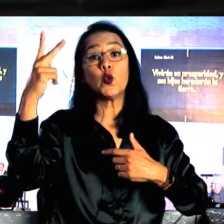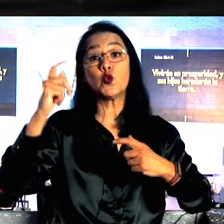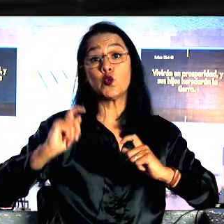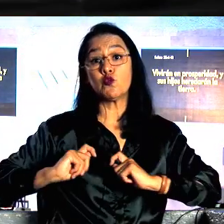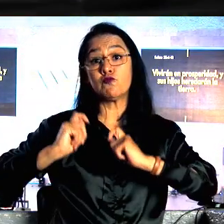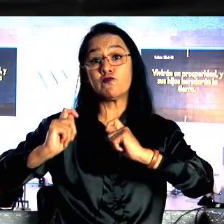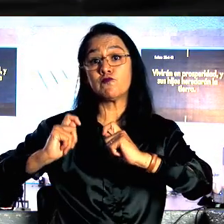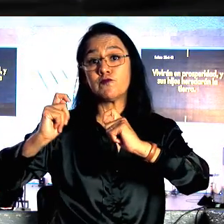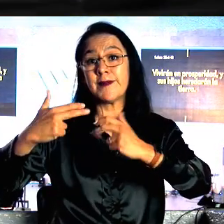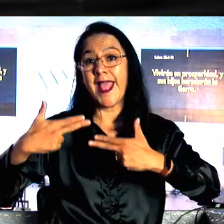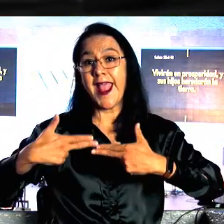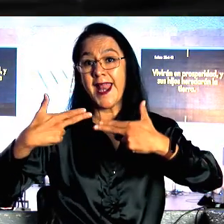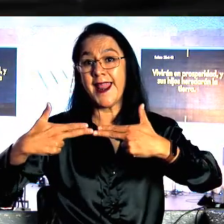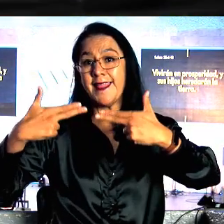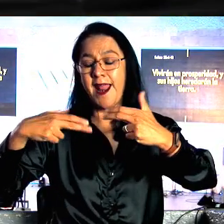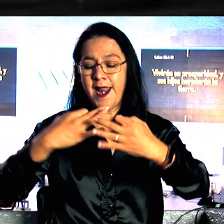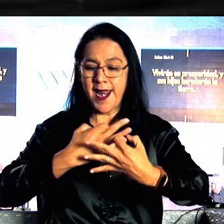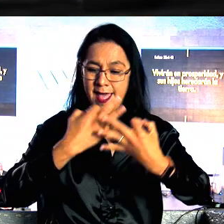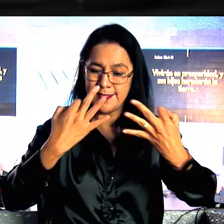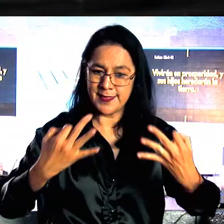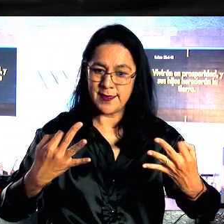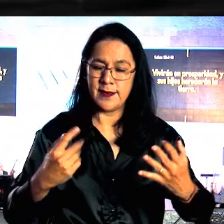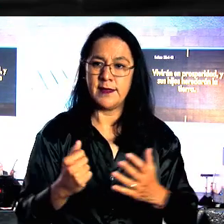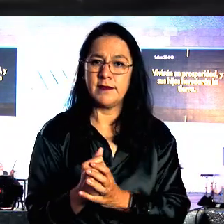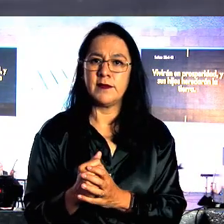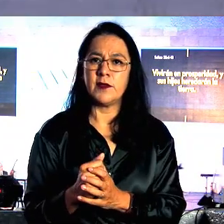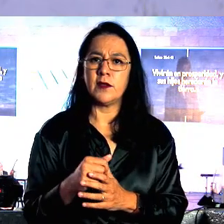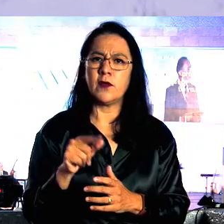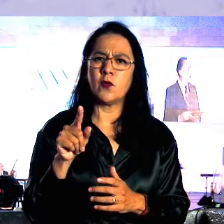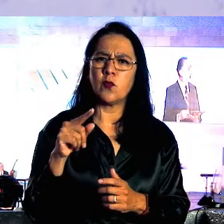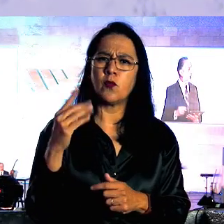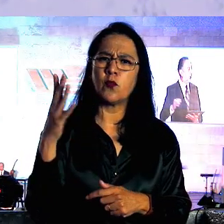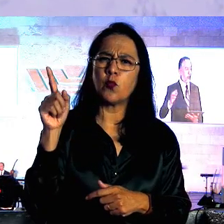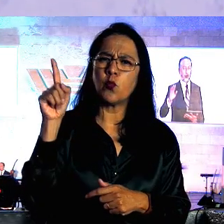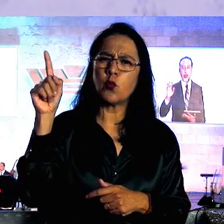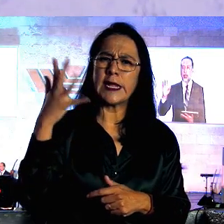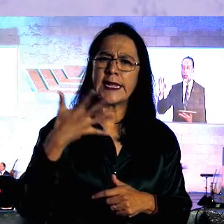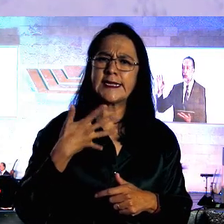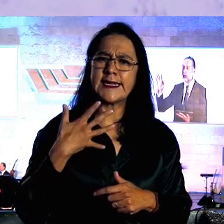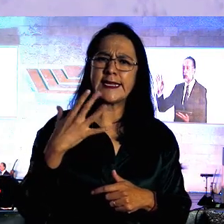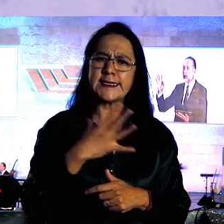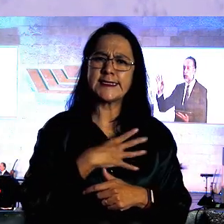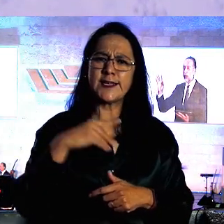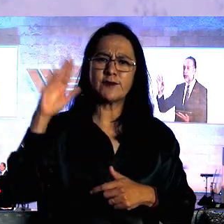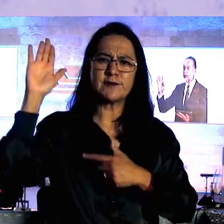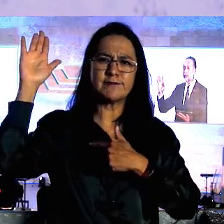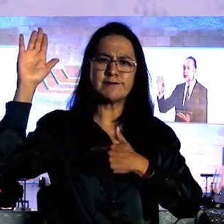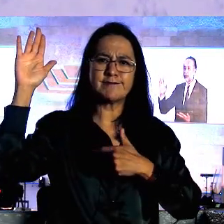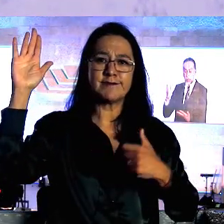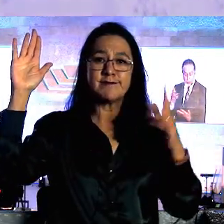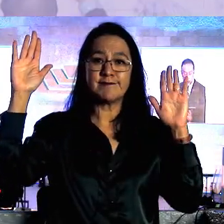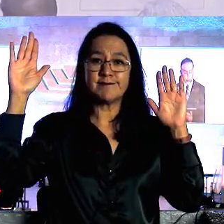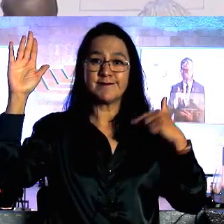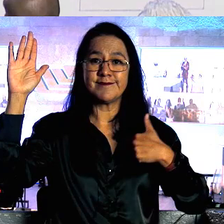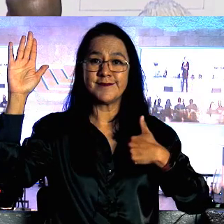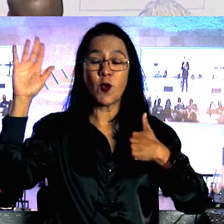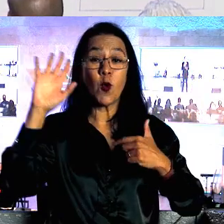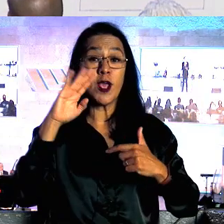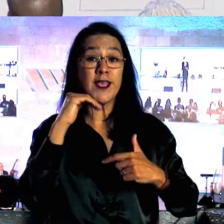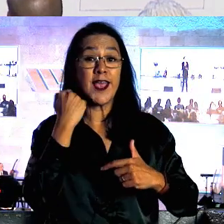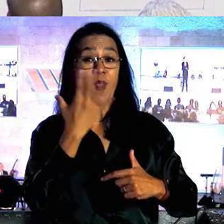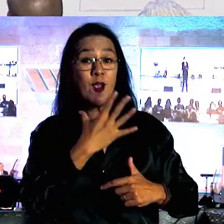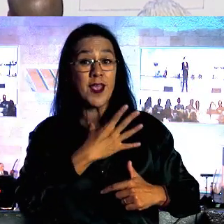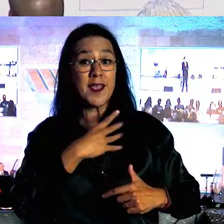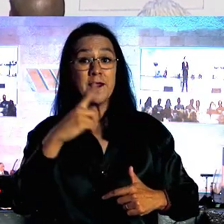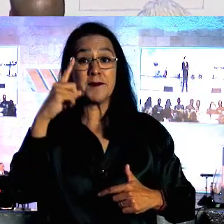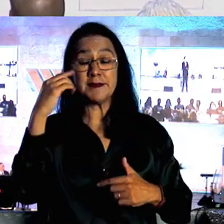la tierra ¿cuántos aquí tienen hijos? ¿y cuántos quieren que a sus hijos les vaya bien? entonces esta promesa